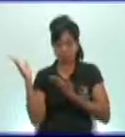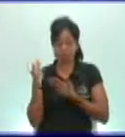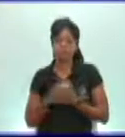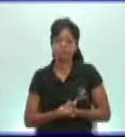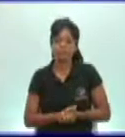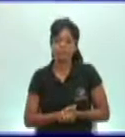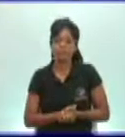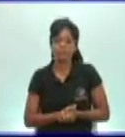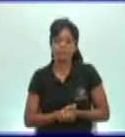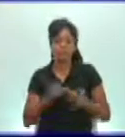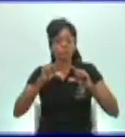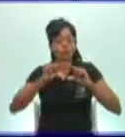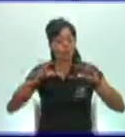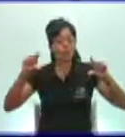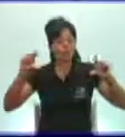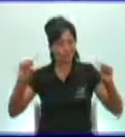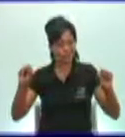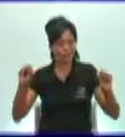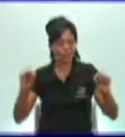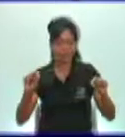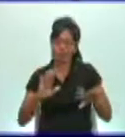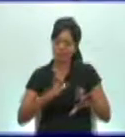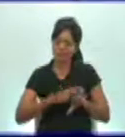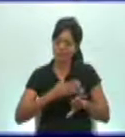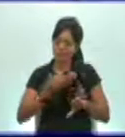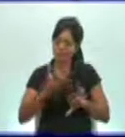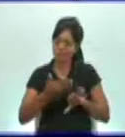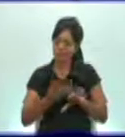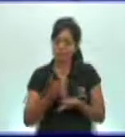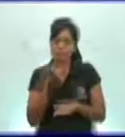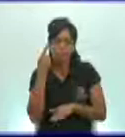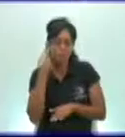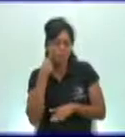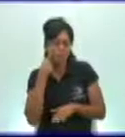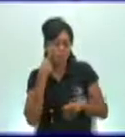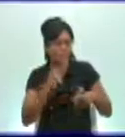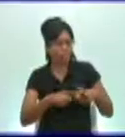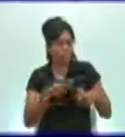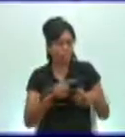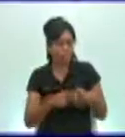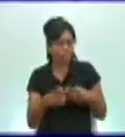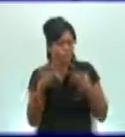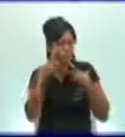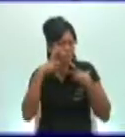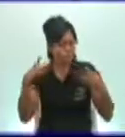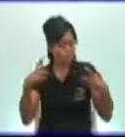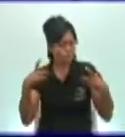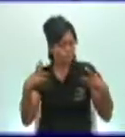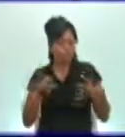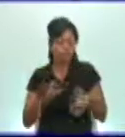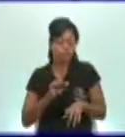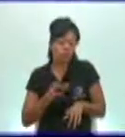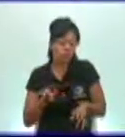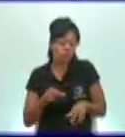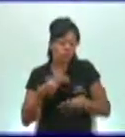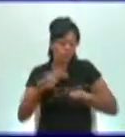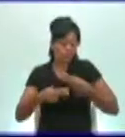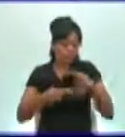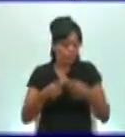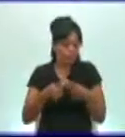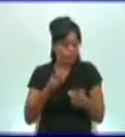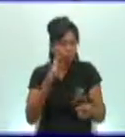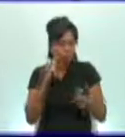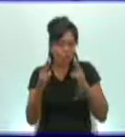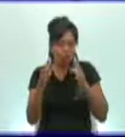el concepto para entonces pasar a los elementos fundamentales para la hora de hacer o reconocer una oración